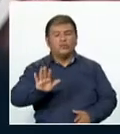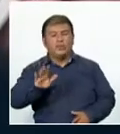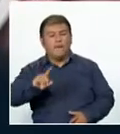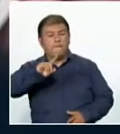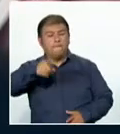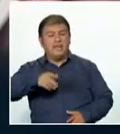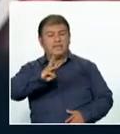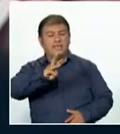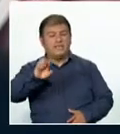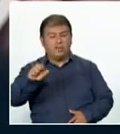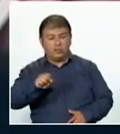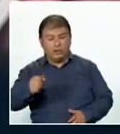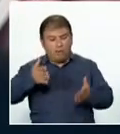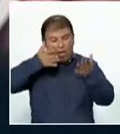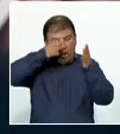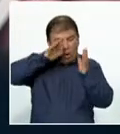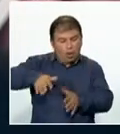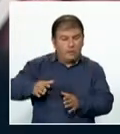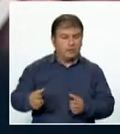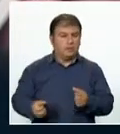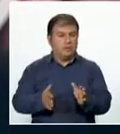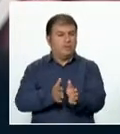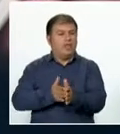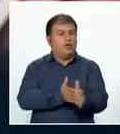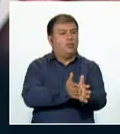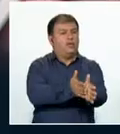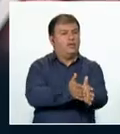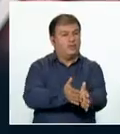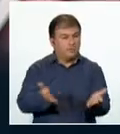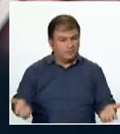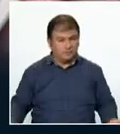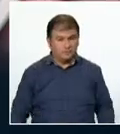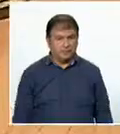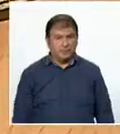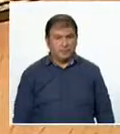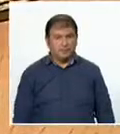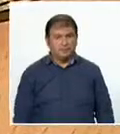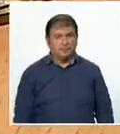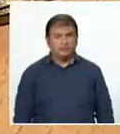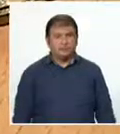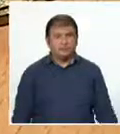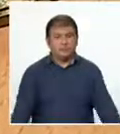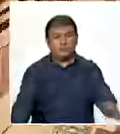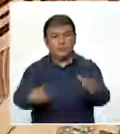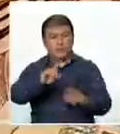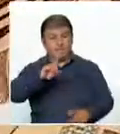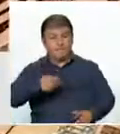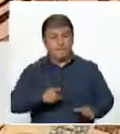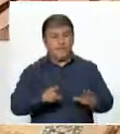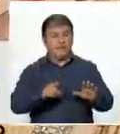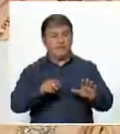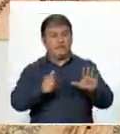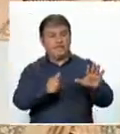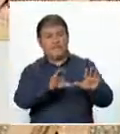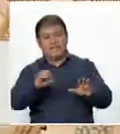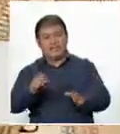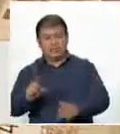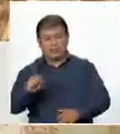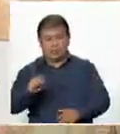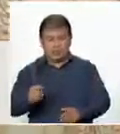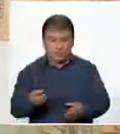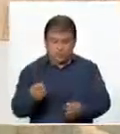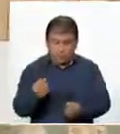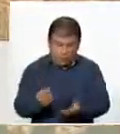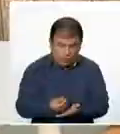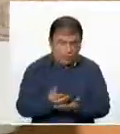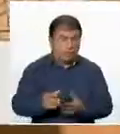1.600 soles que fueron olvidados en la estación central del Metropolitano. son 1.600 soles, dinero en efectivo